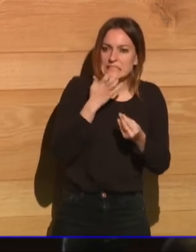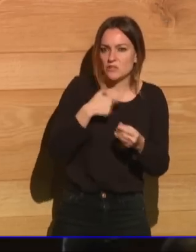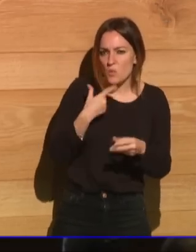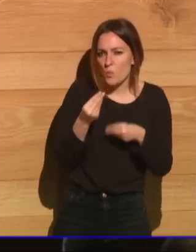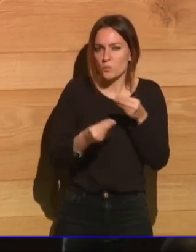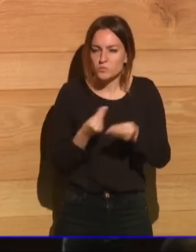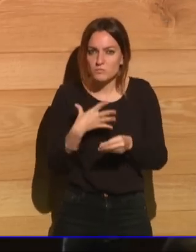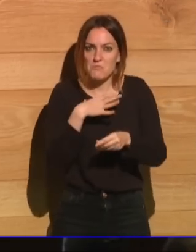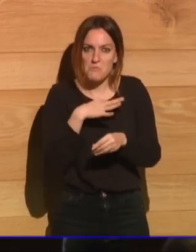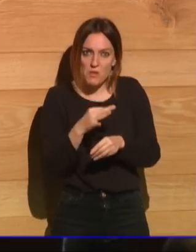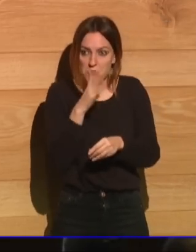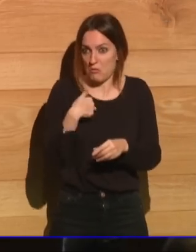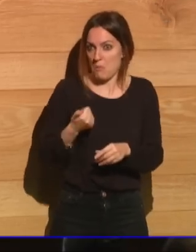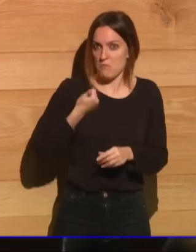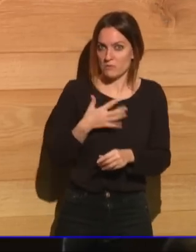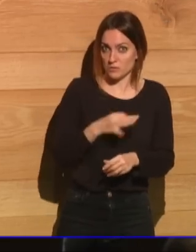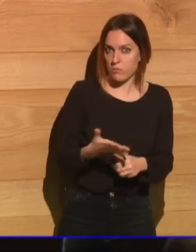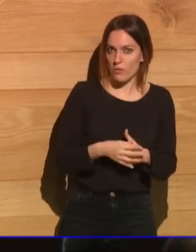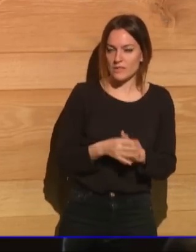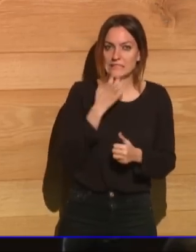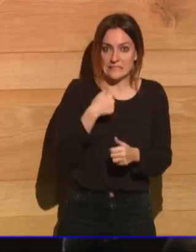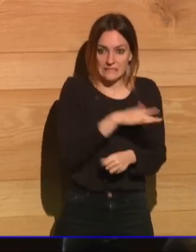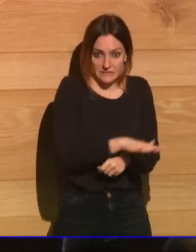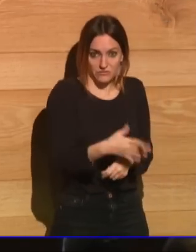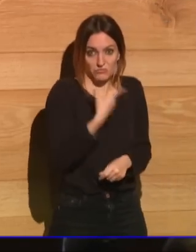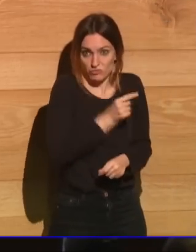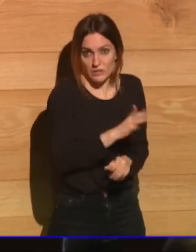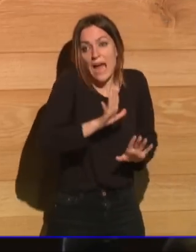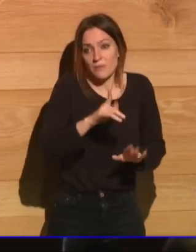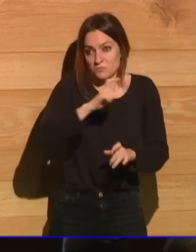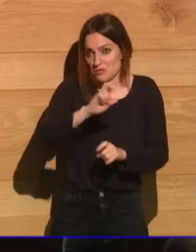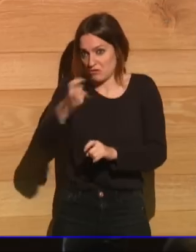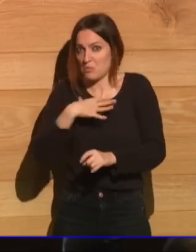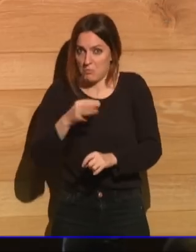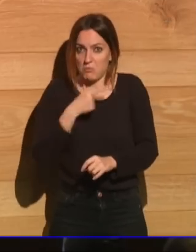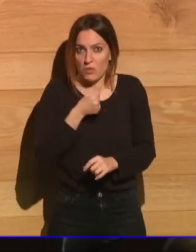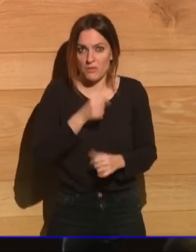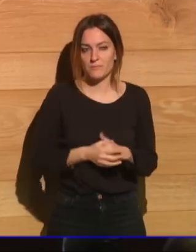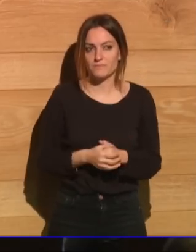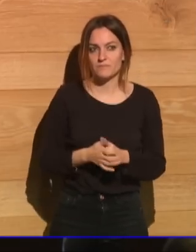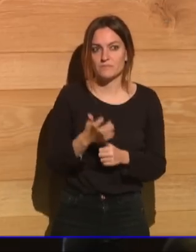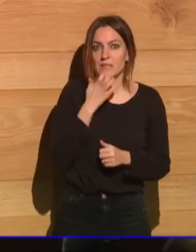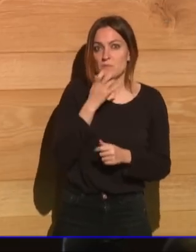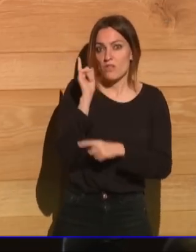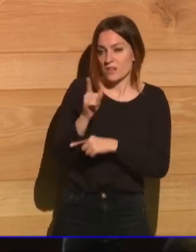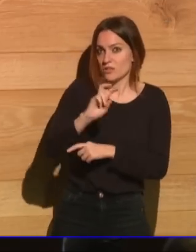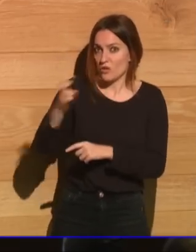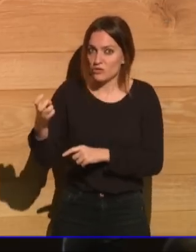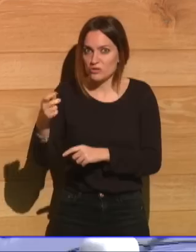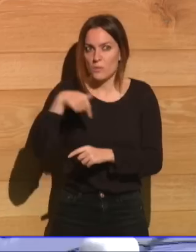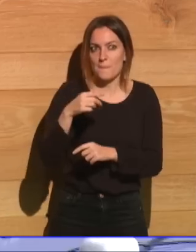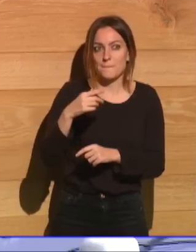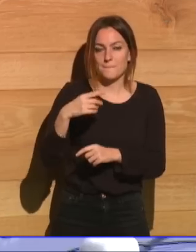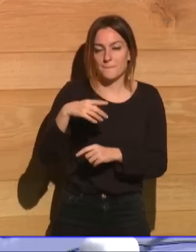que estoy poniendo aquí... Lo aprovecho, ¿no? Si a quien no le gusta a mi niño, por lo menos que le guste a alguien. Bueno, es algo que hemos visto, por ejemplo, William Goldman ha contado que la princesa